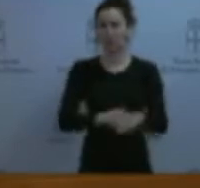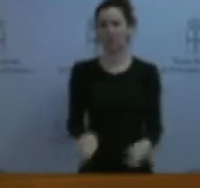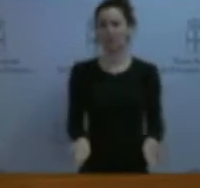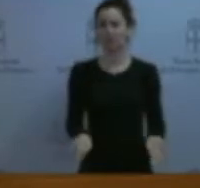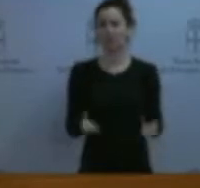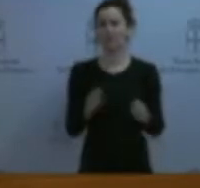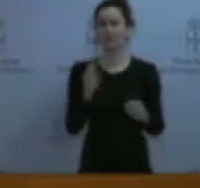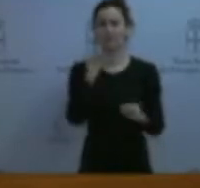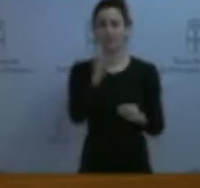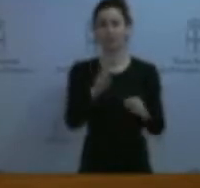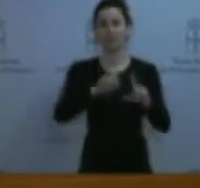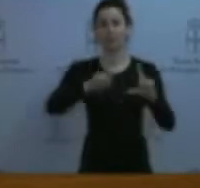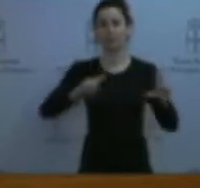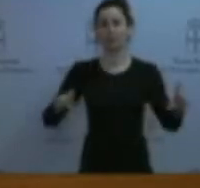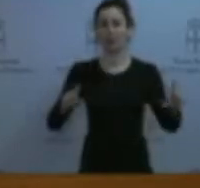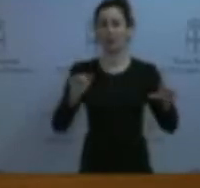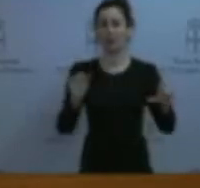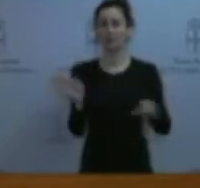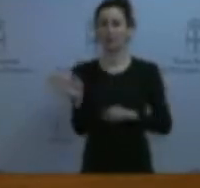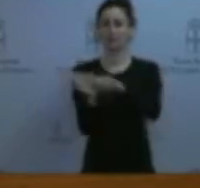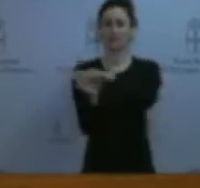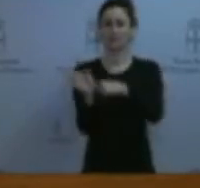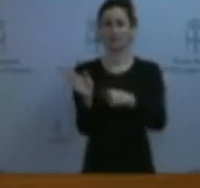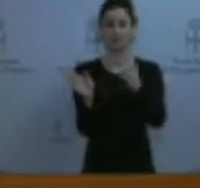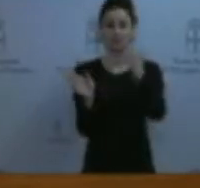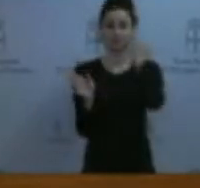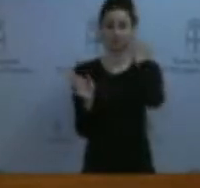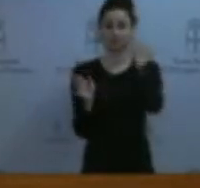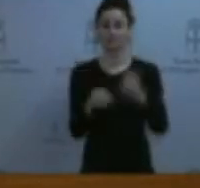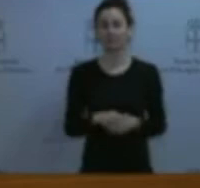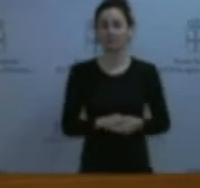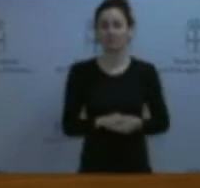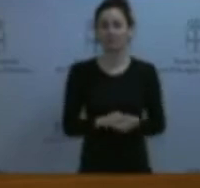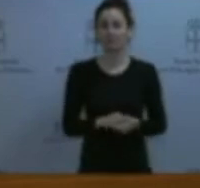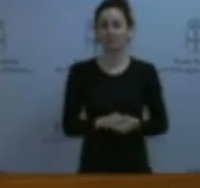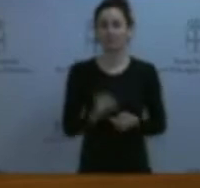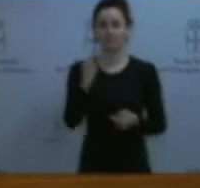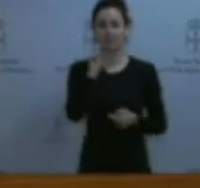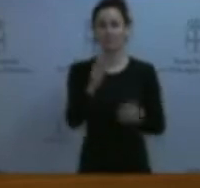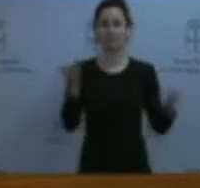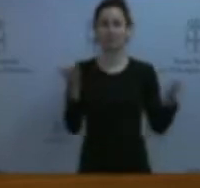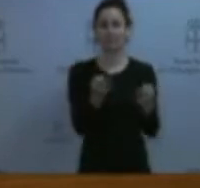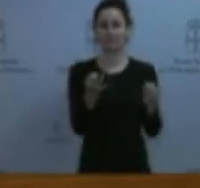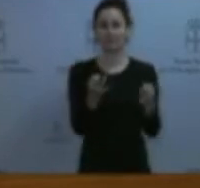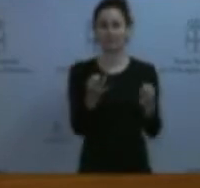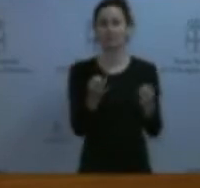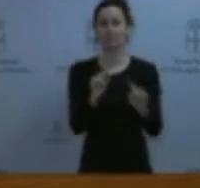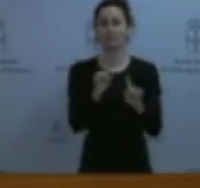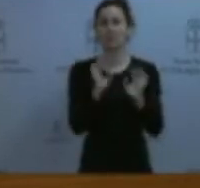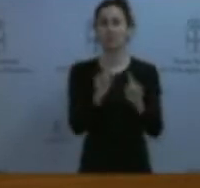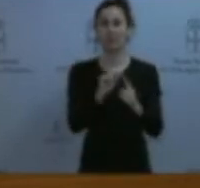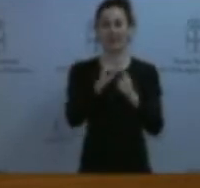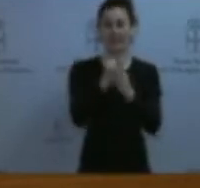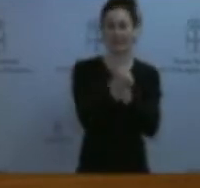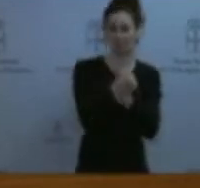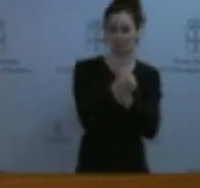Aquí tengo una gráfica en la que apenas se ve nada, en la que se encuentra el indicador sintético de producción